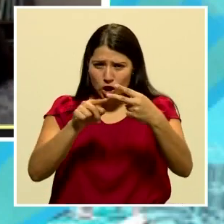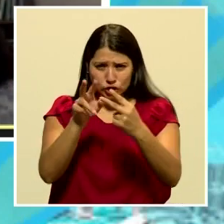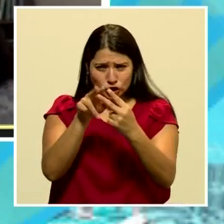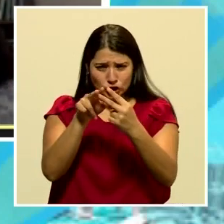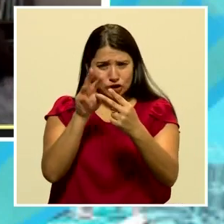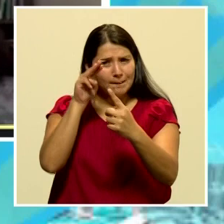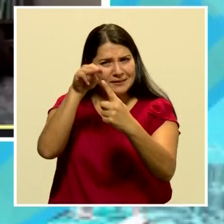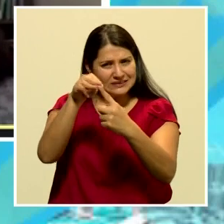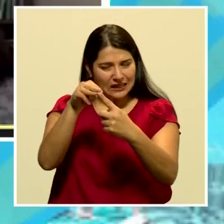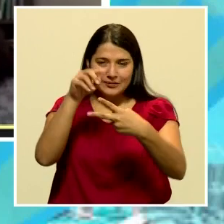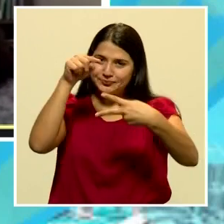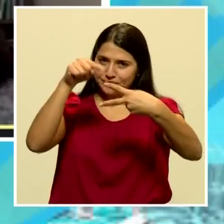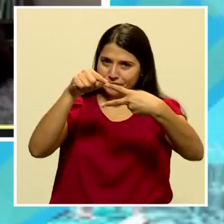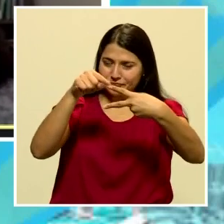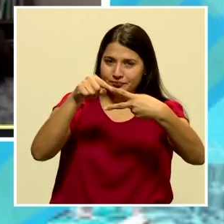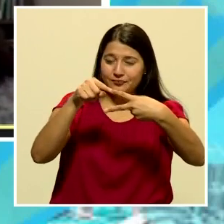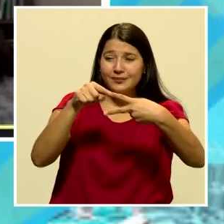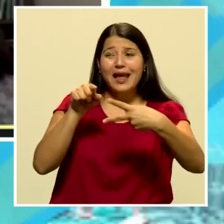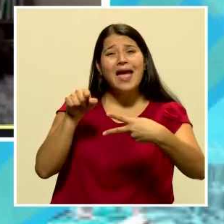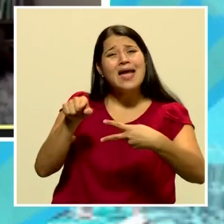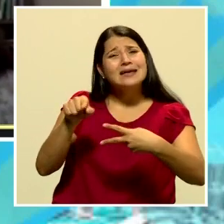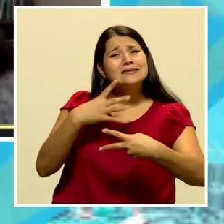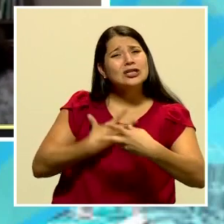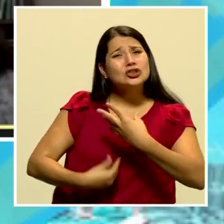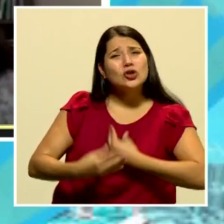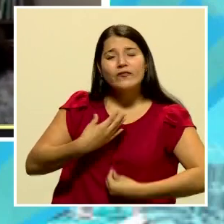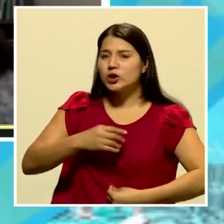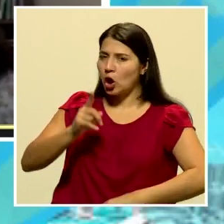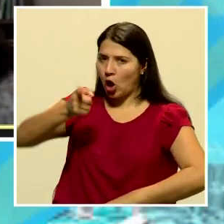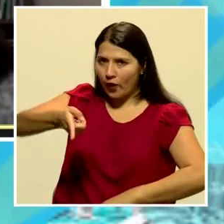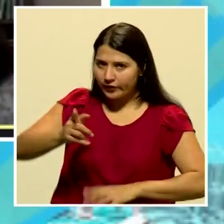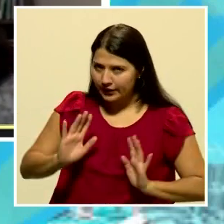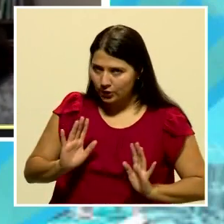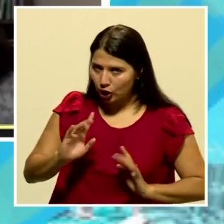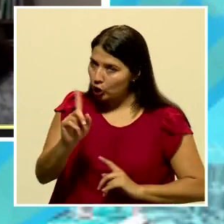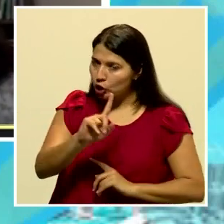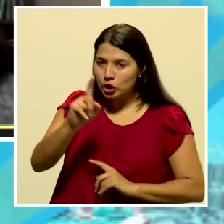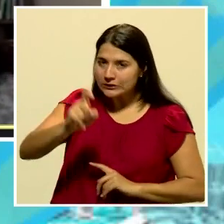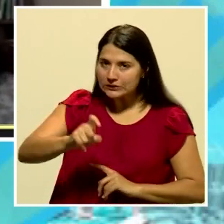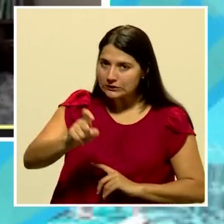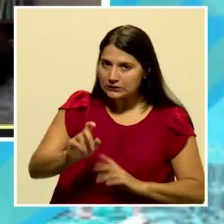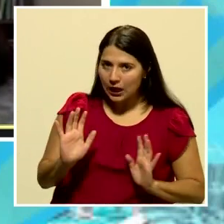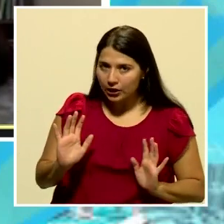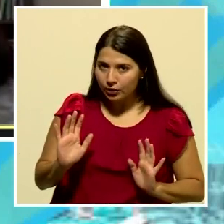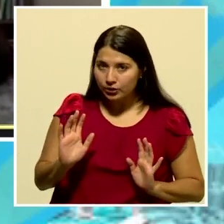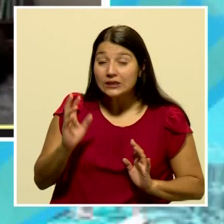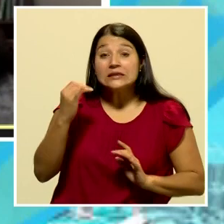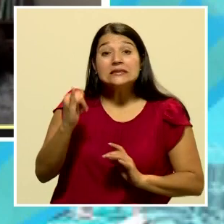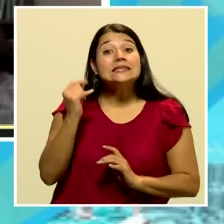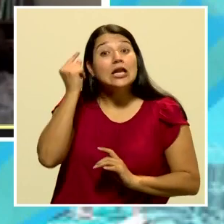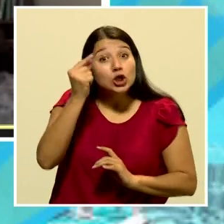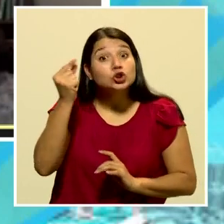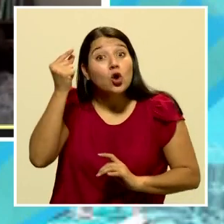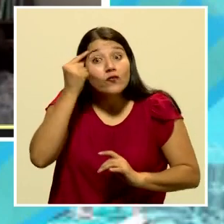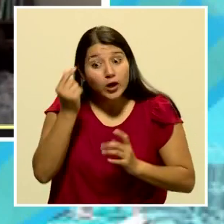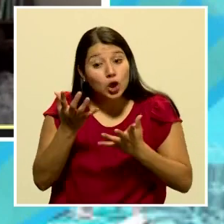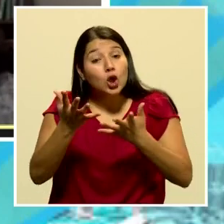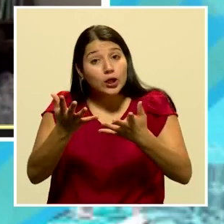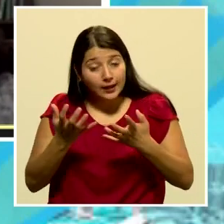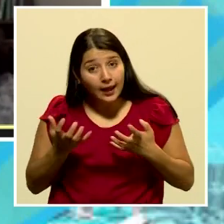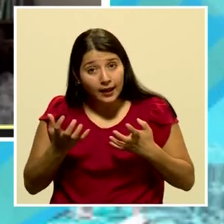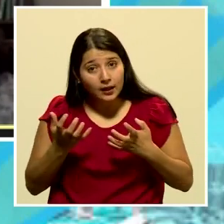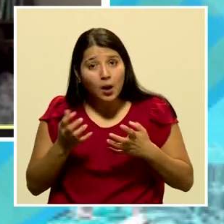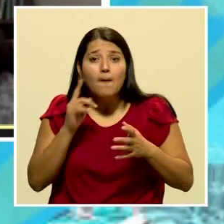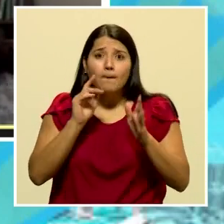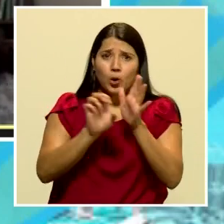mensajes. Una, que este sufrimiento no es obligatorio, no es necesario. Si los gobiernos quisieran, y de hecho el